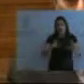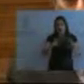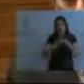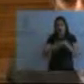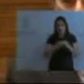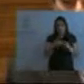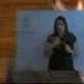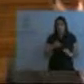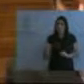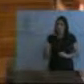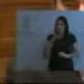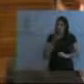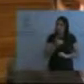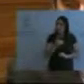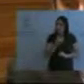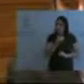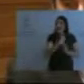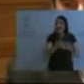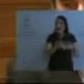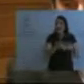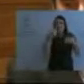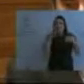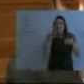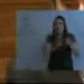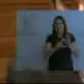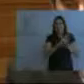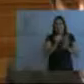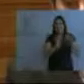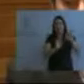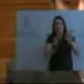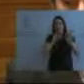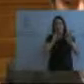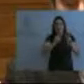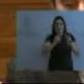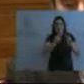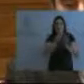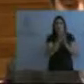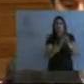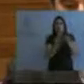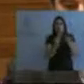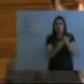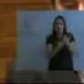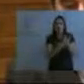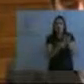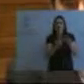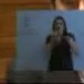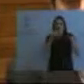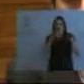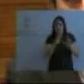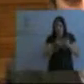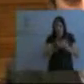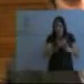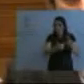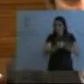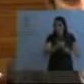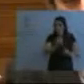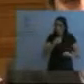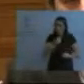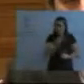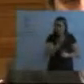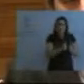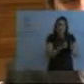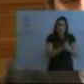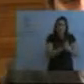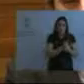a seguir repitiendo hasta que realmente veamos esa ley de tasas y esas bonificaciones plasmadas en la misma y que se hagan, por tanto, efectivas. Porque